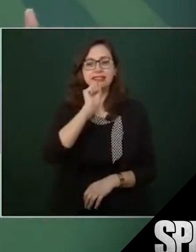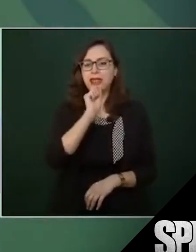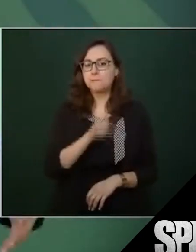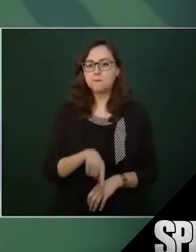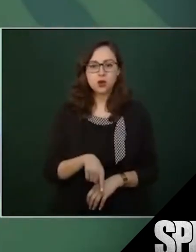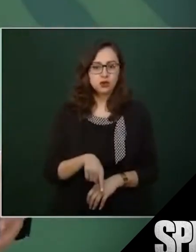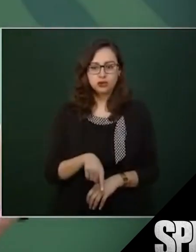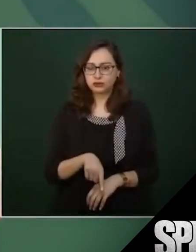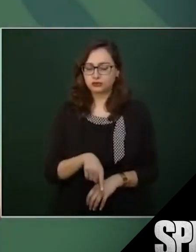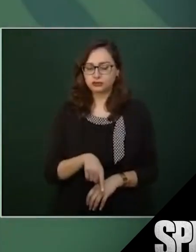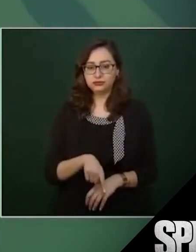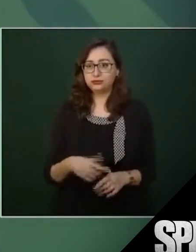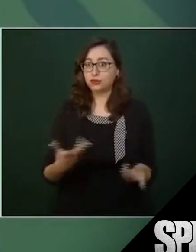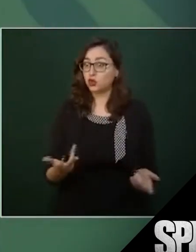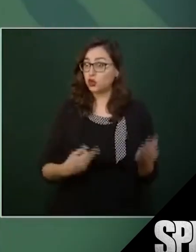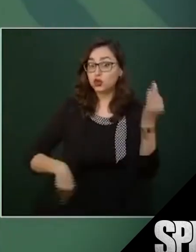es